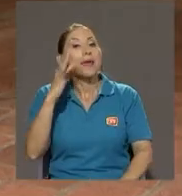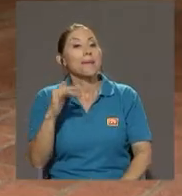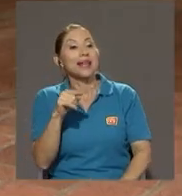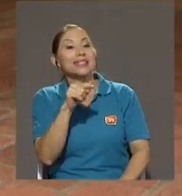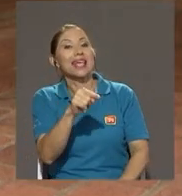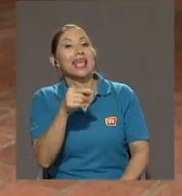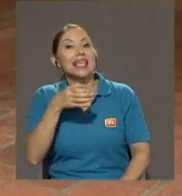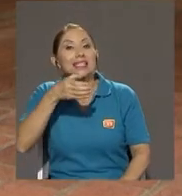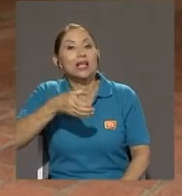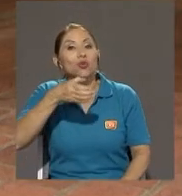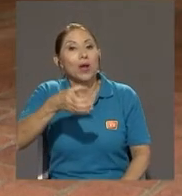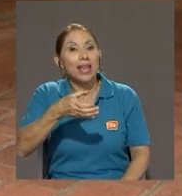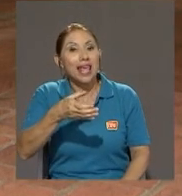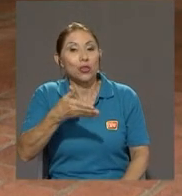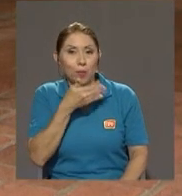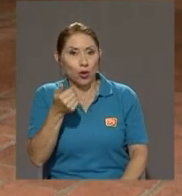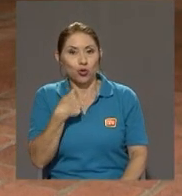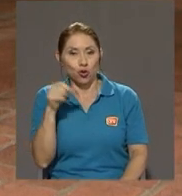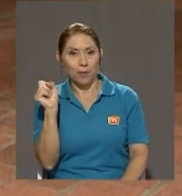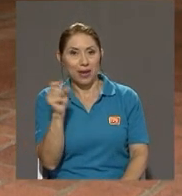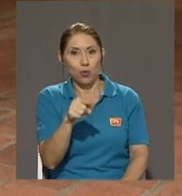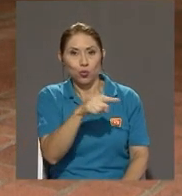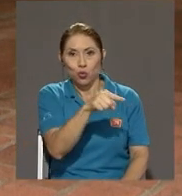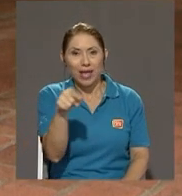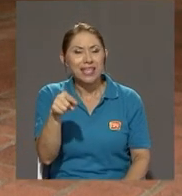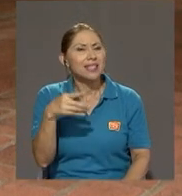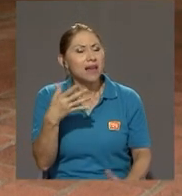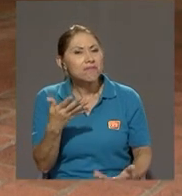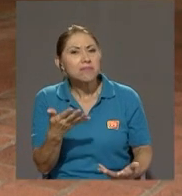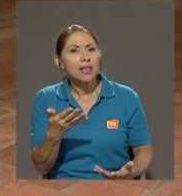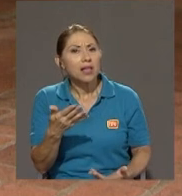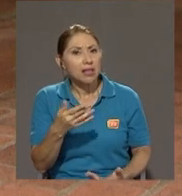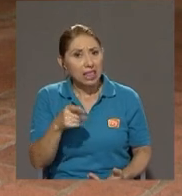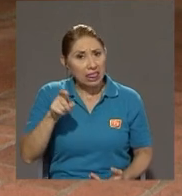que la tengo aquí presente,